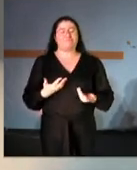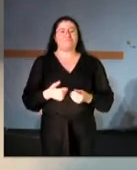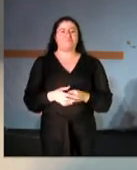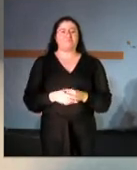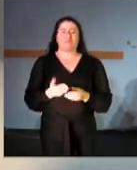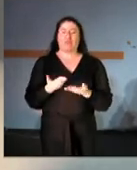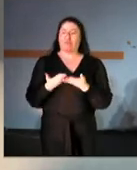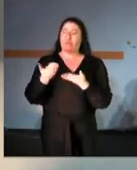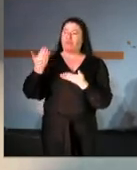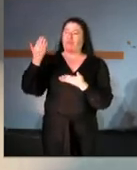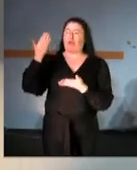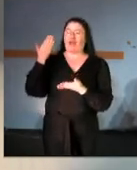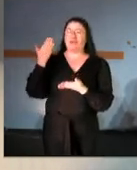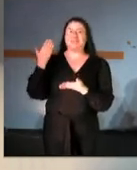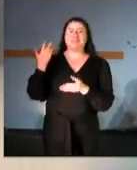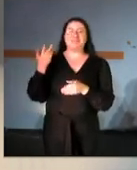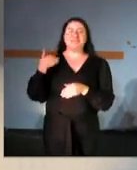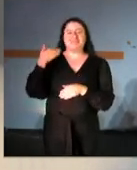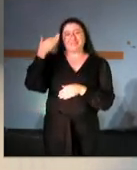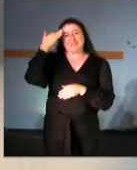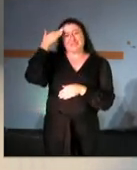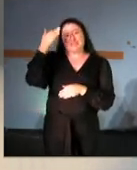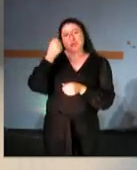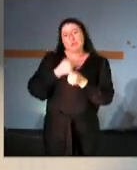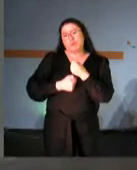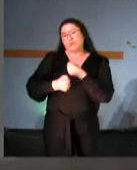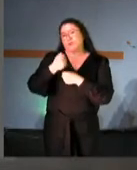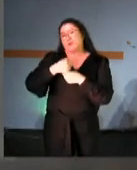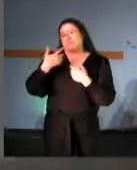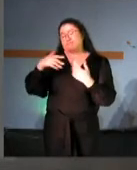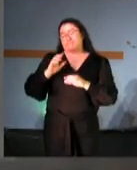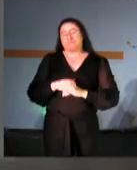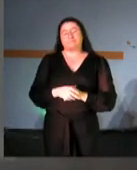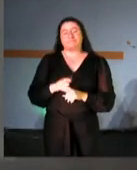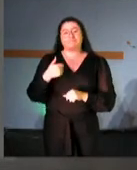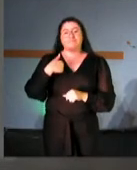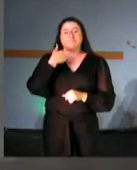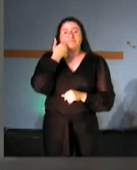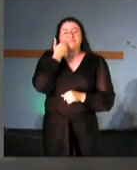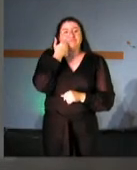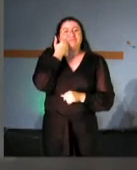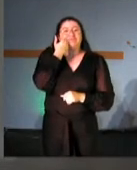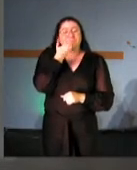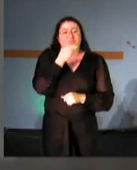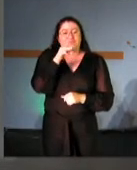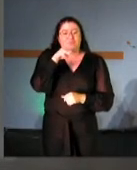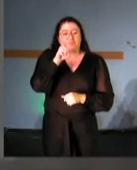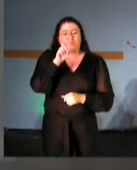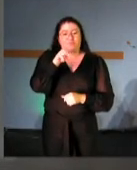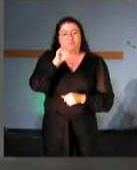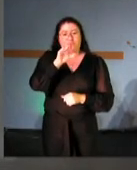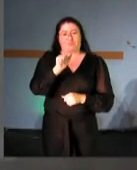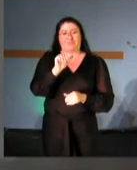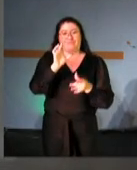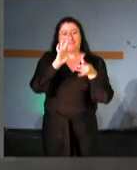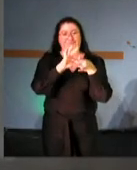de esos días, de esos meses, de esos años. Entonces, solo quisiera que Mónica cerrara esta